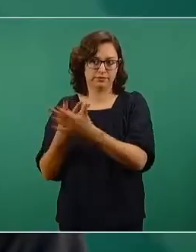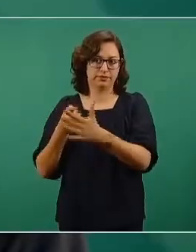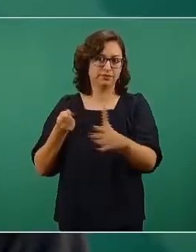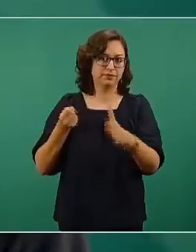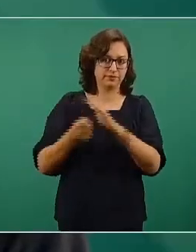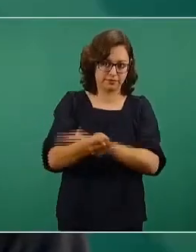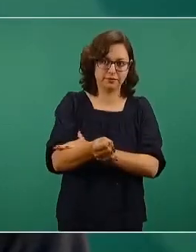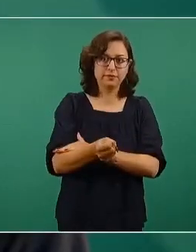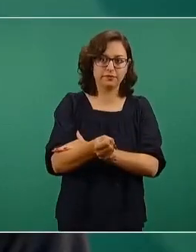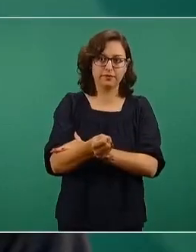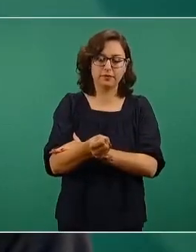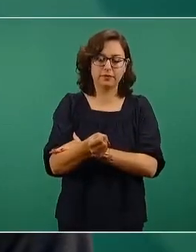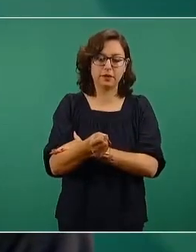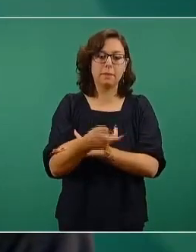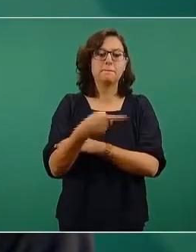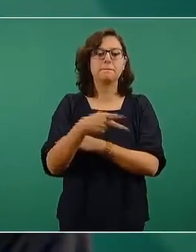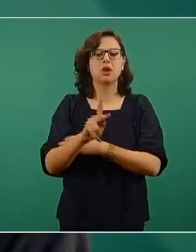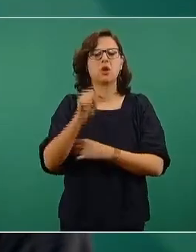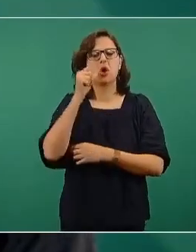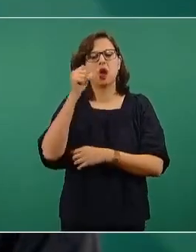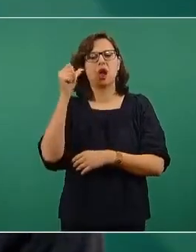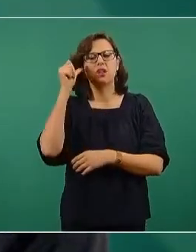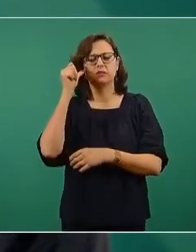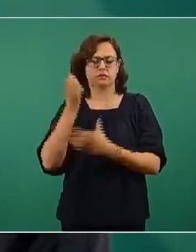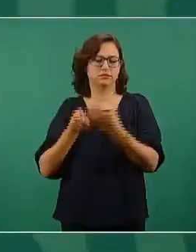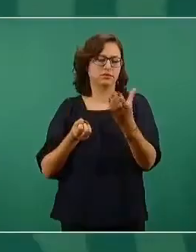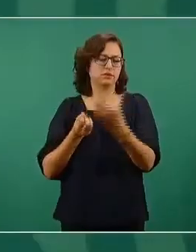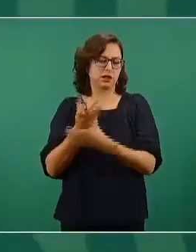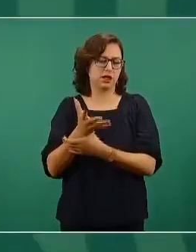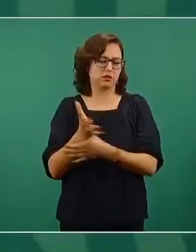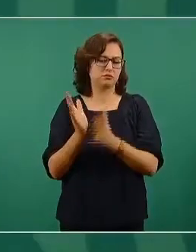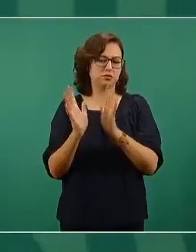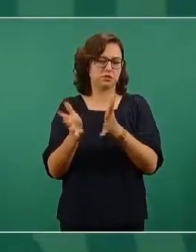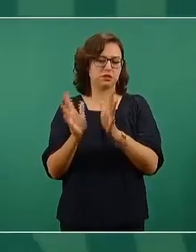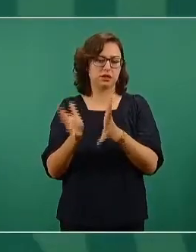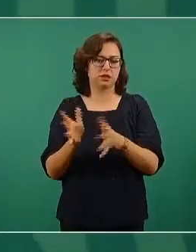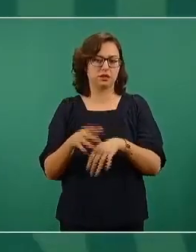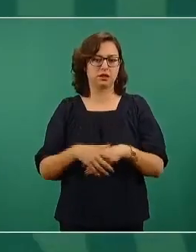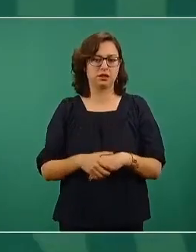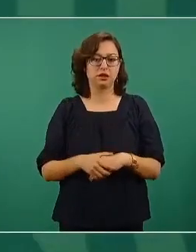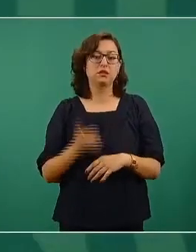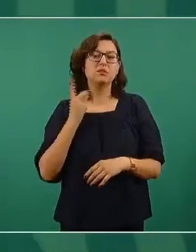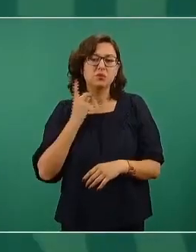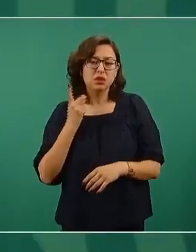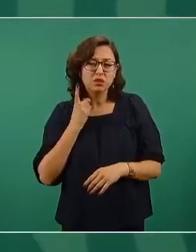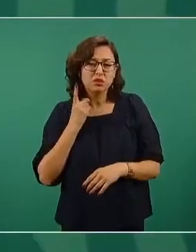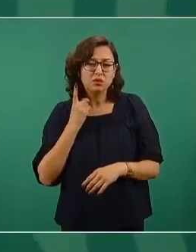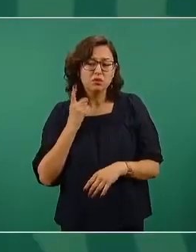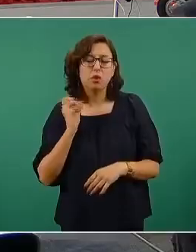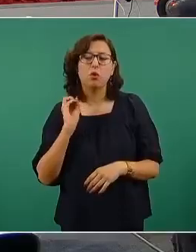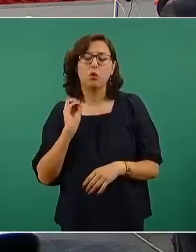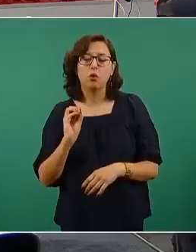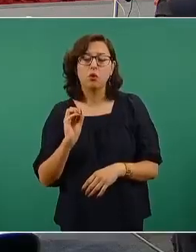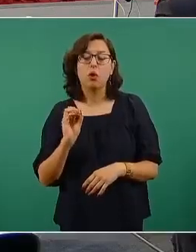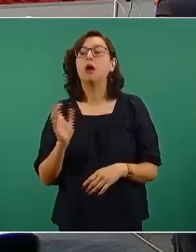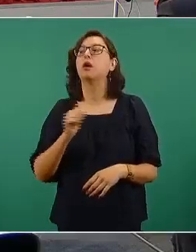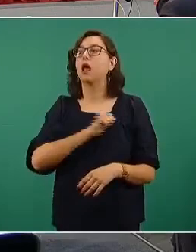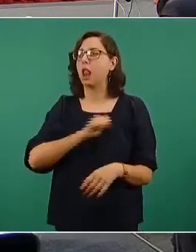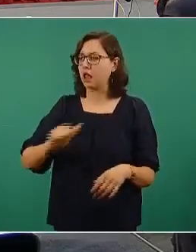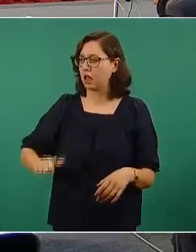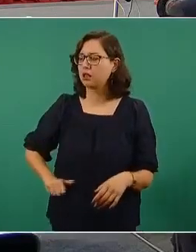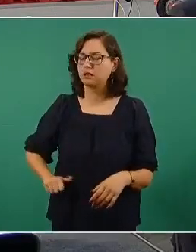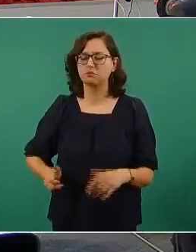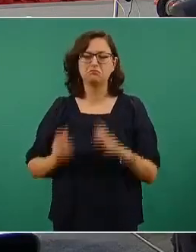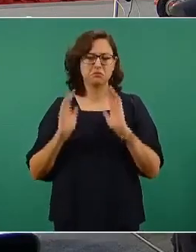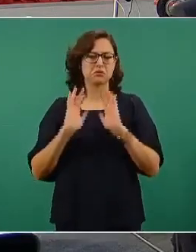candidato, no sé si a diputado local o a diputado federal. A la alcaldía. A la alcaldía, sí. Sí, se